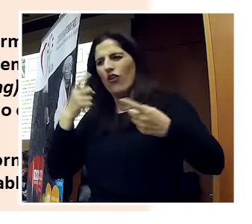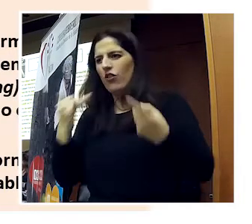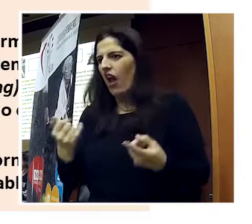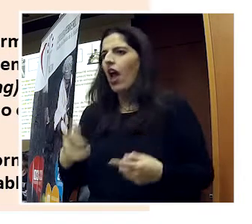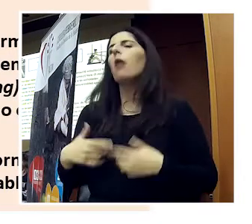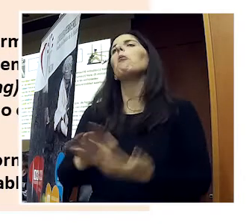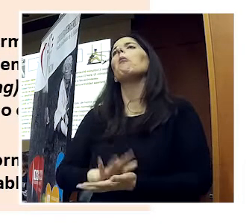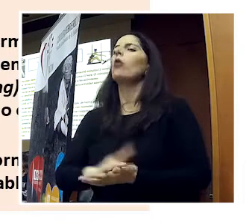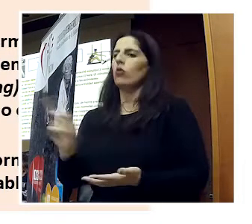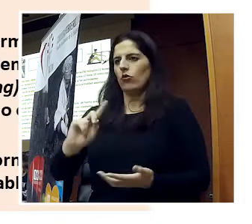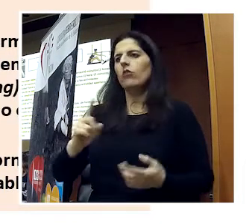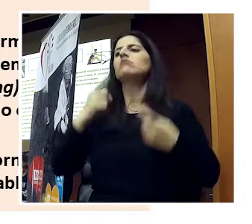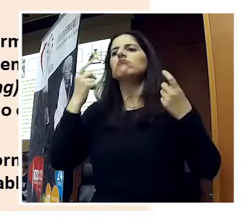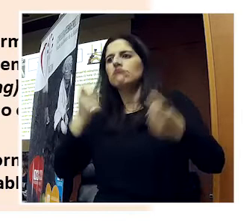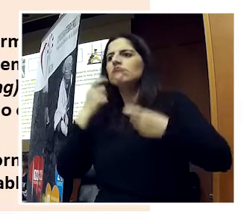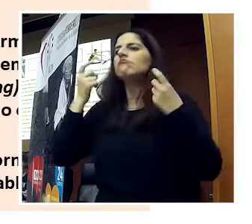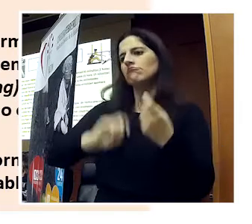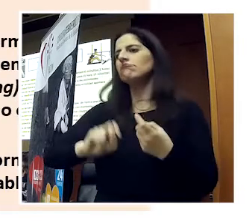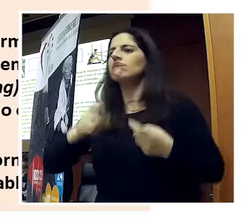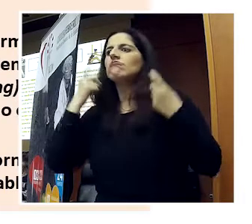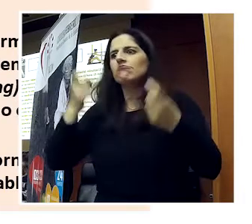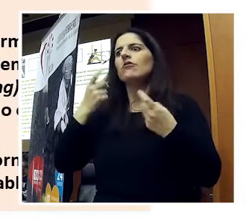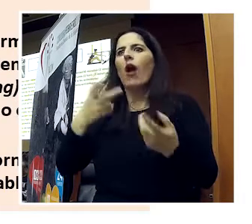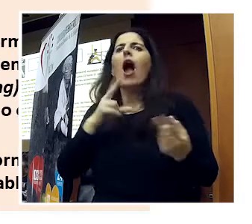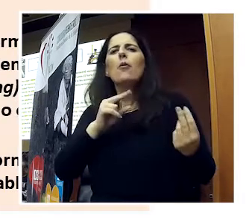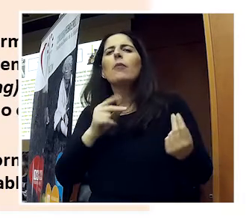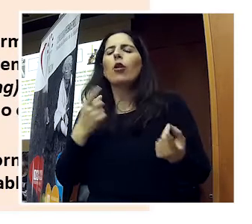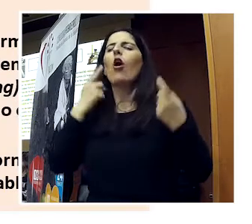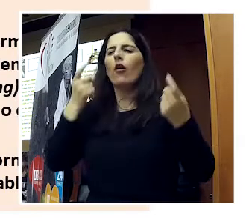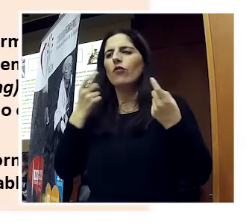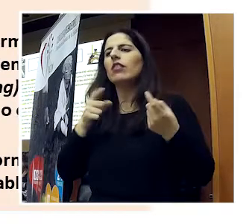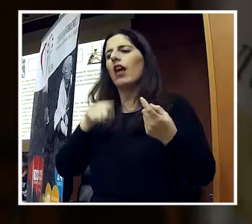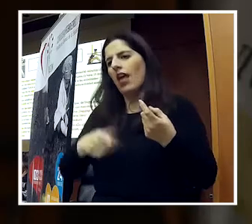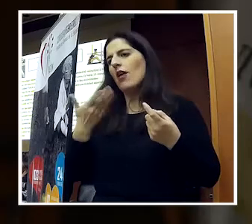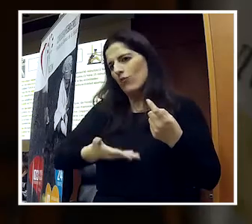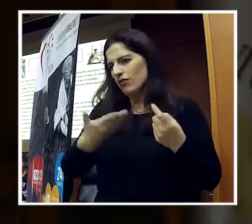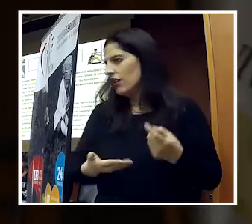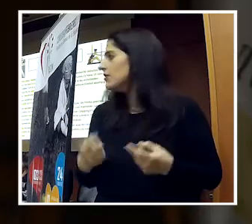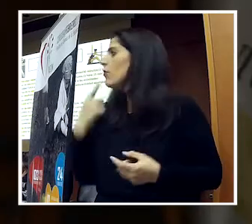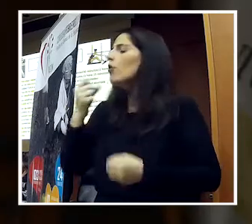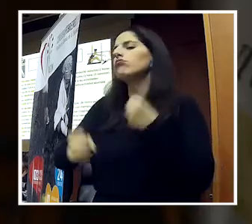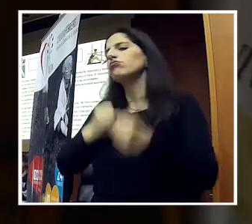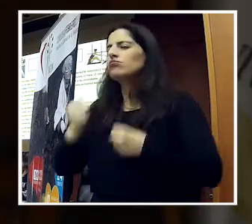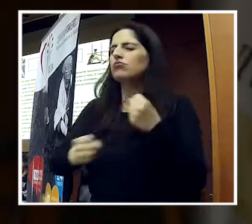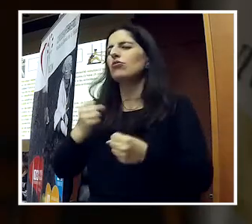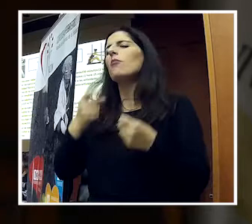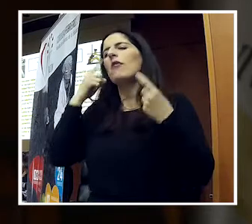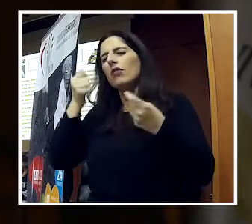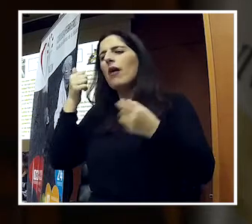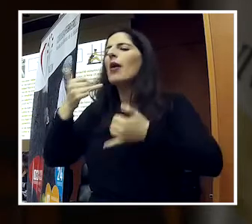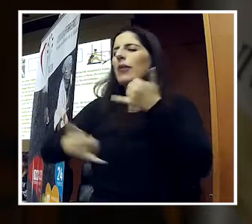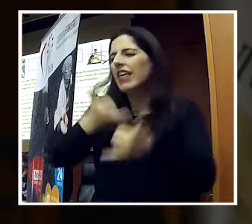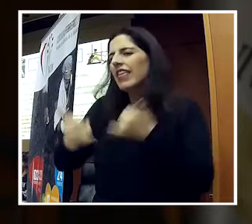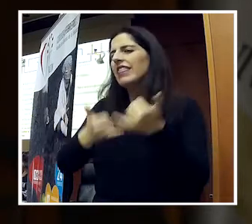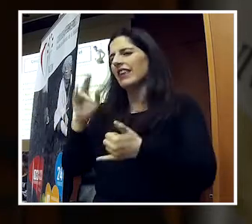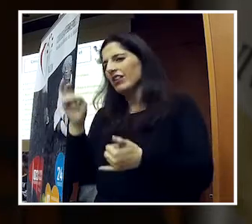es dificultosa y ya va a ser difícil que podamos mantener una conversación, como puede ser marcha atlética, jogging, correr, bicicleta, etcétera,